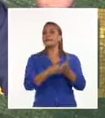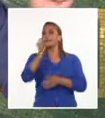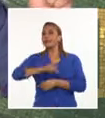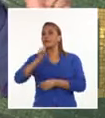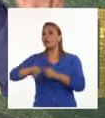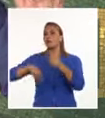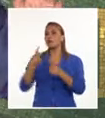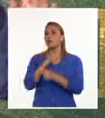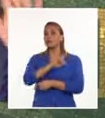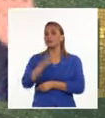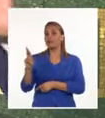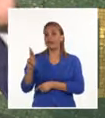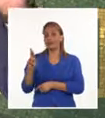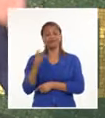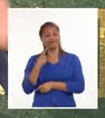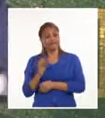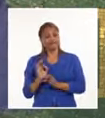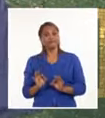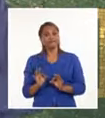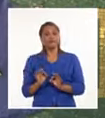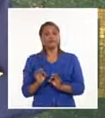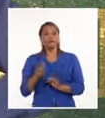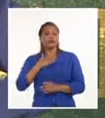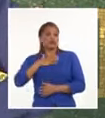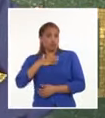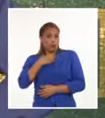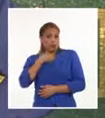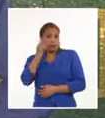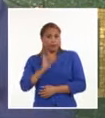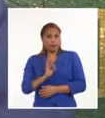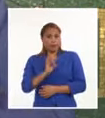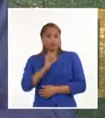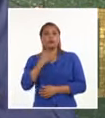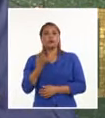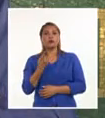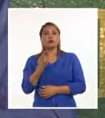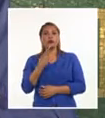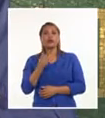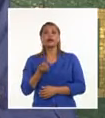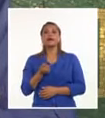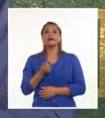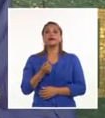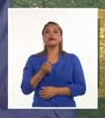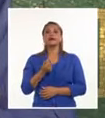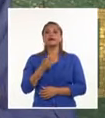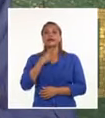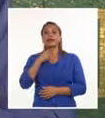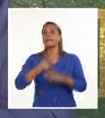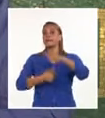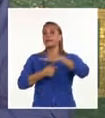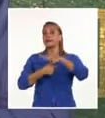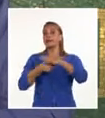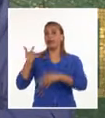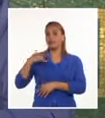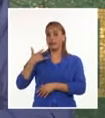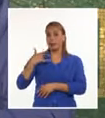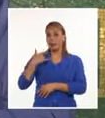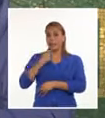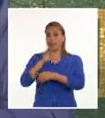gusta. Yo, con excepción de la intervención del presidente de Argentina en esa denominada